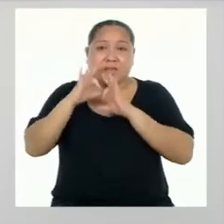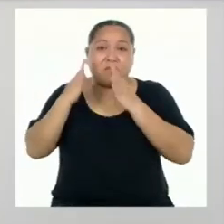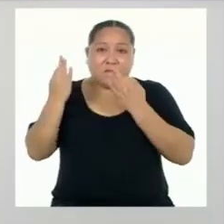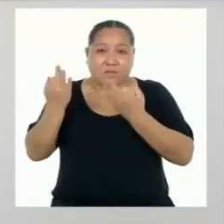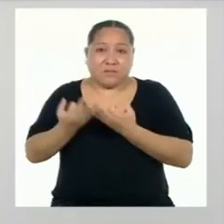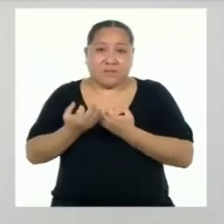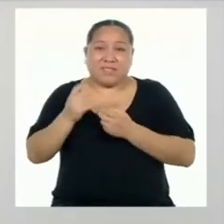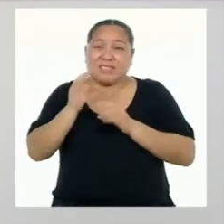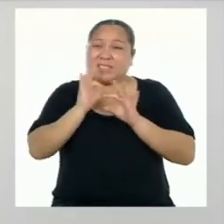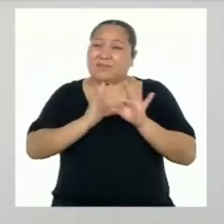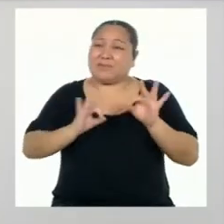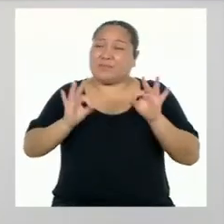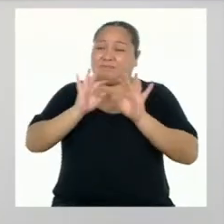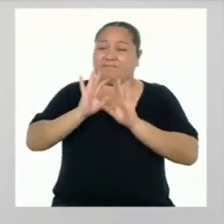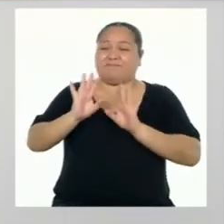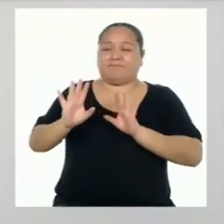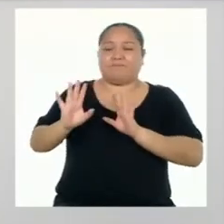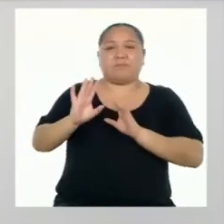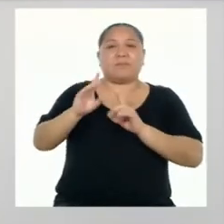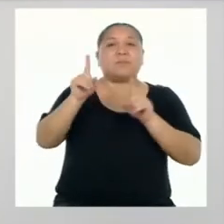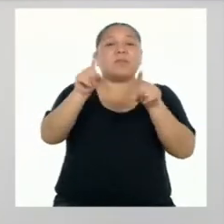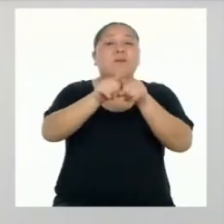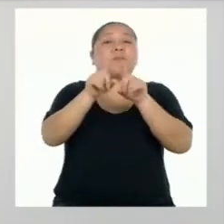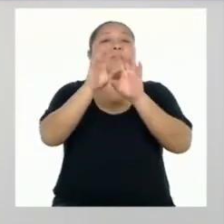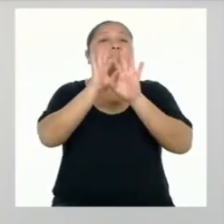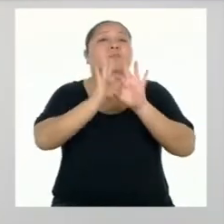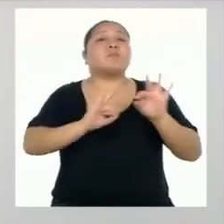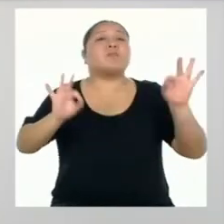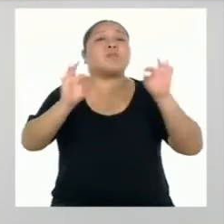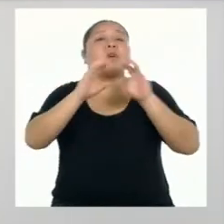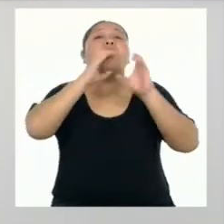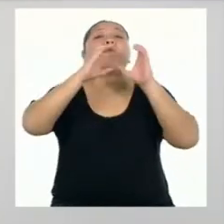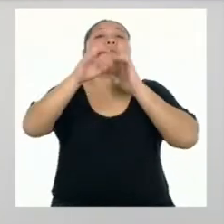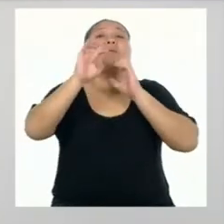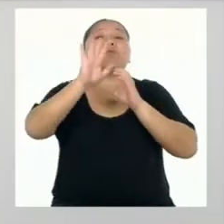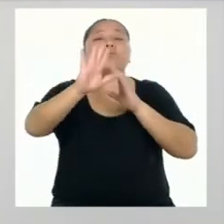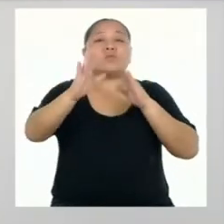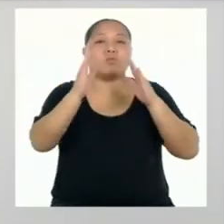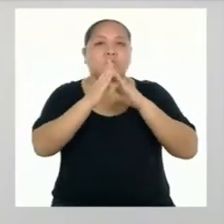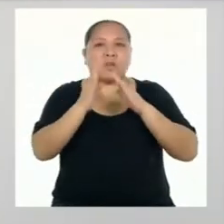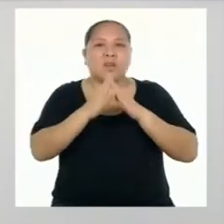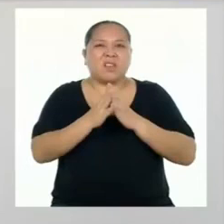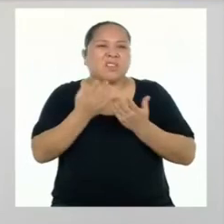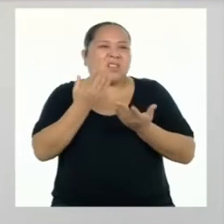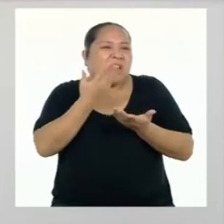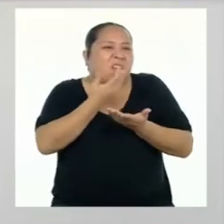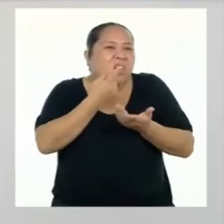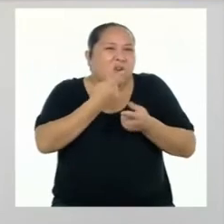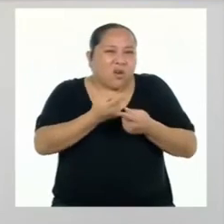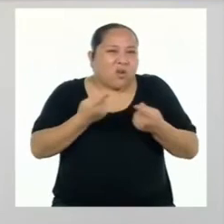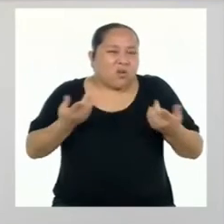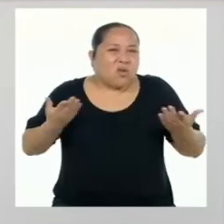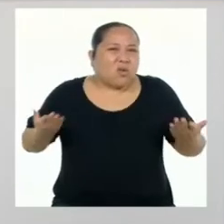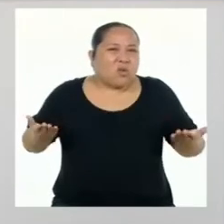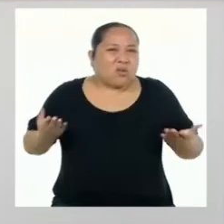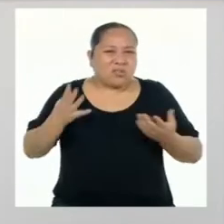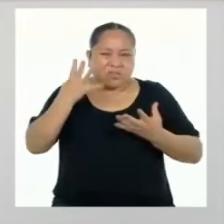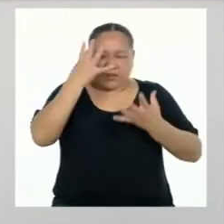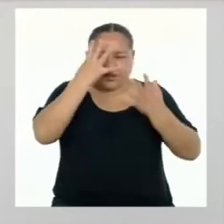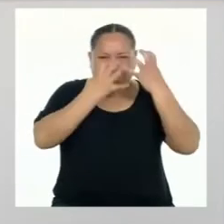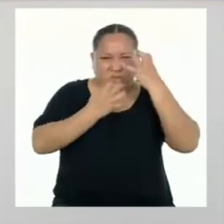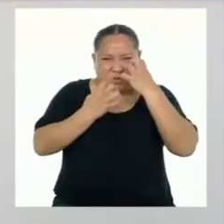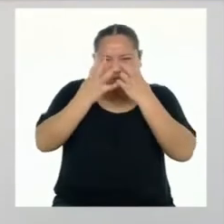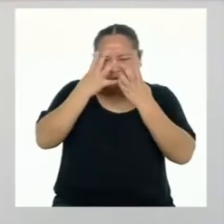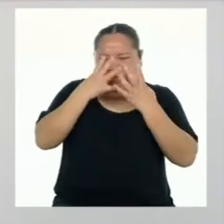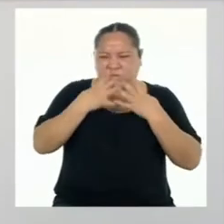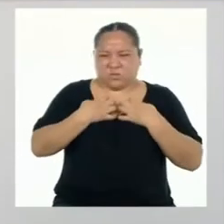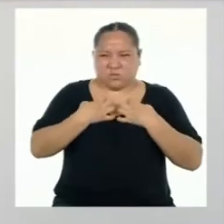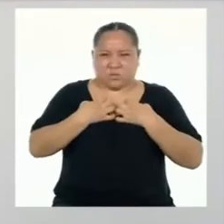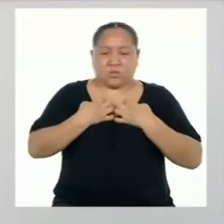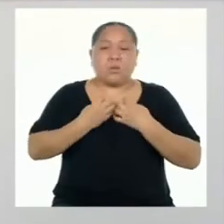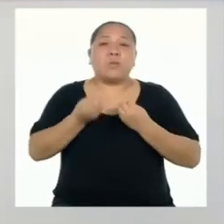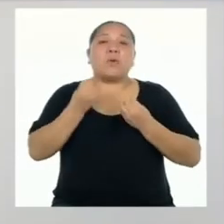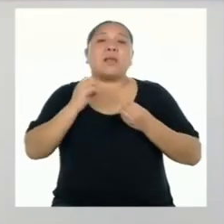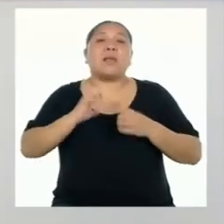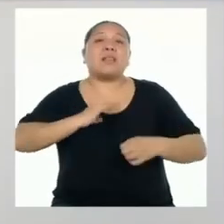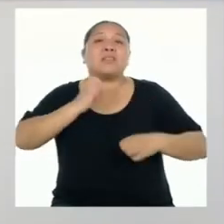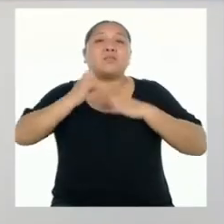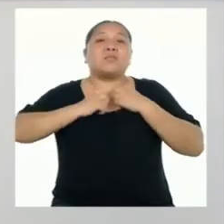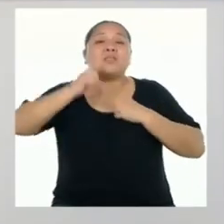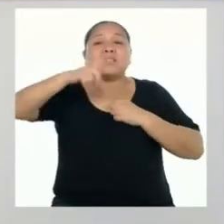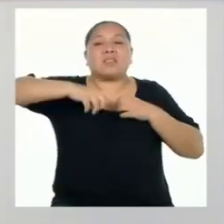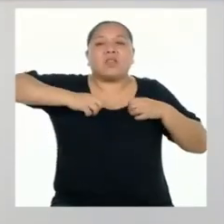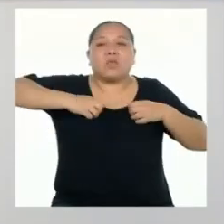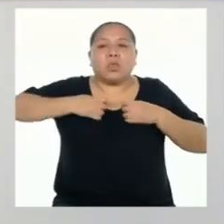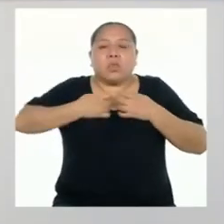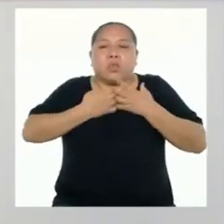es importante que converses en tu casa sobre aquello que te enoja. Las emociones también necesitan